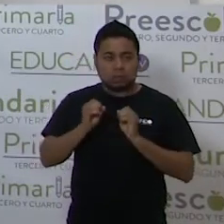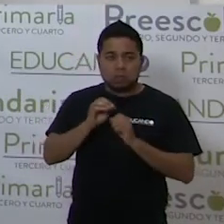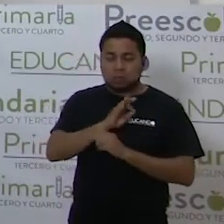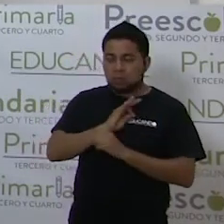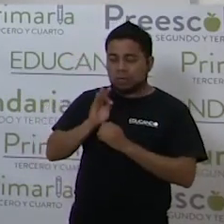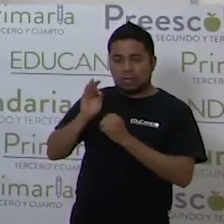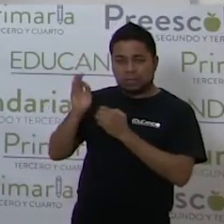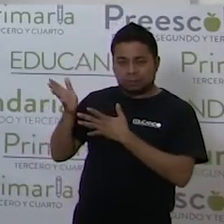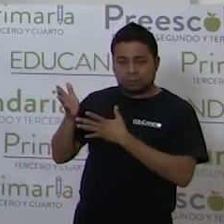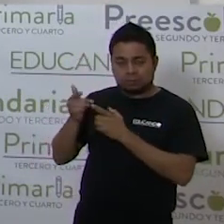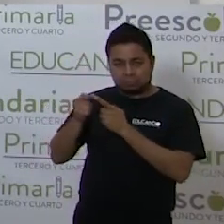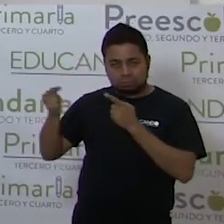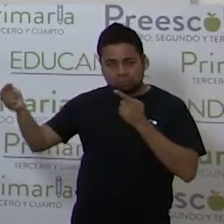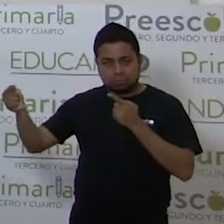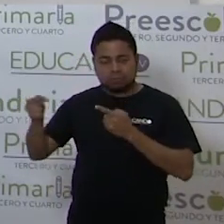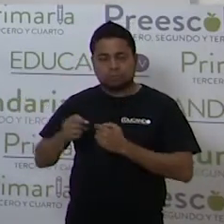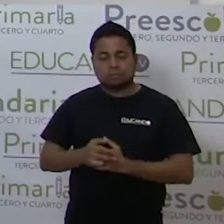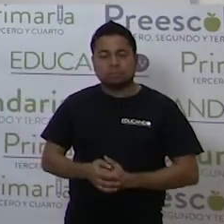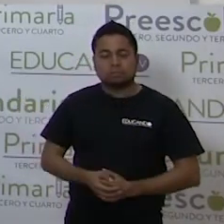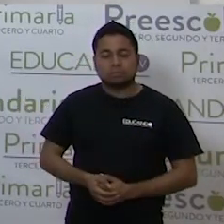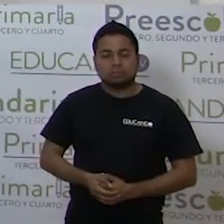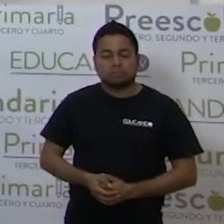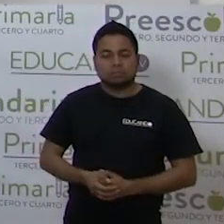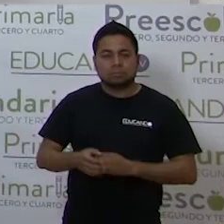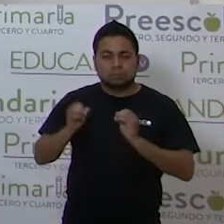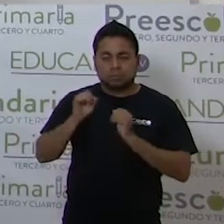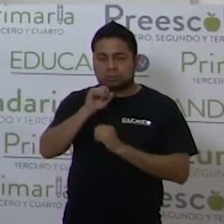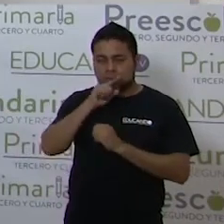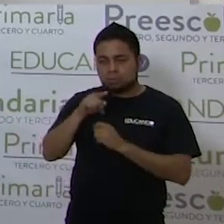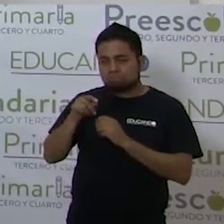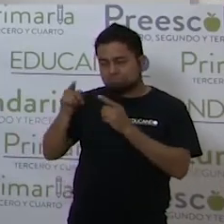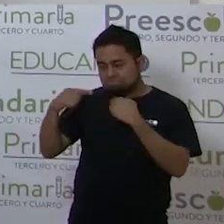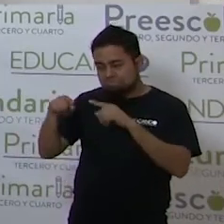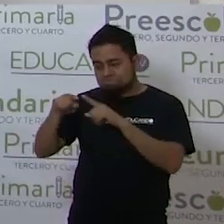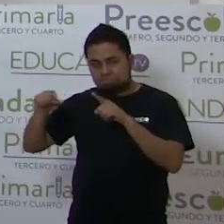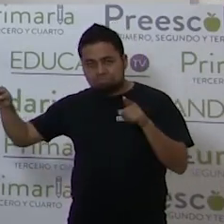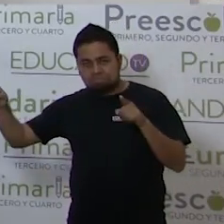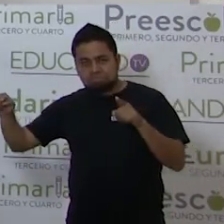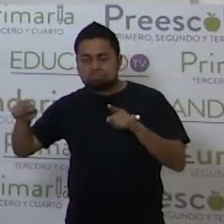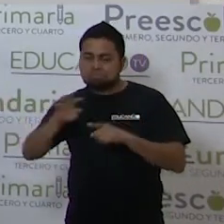así sí o puede ser así